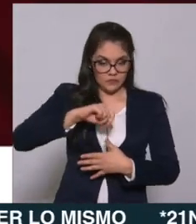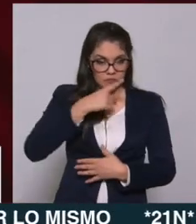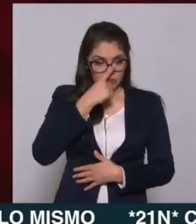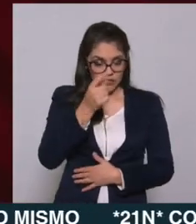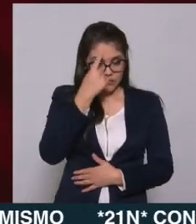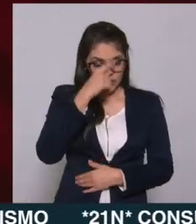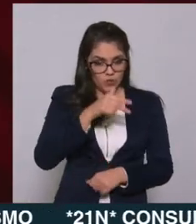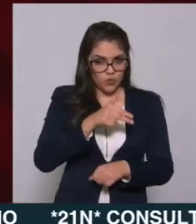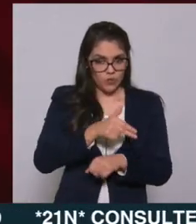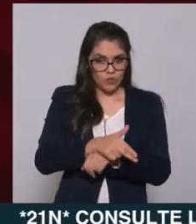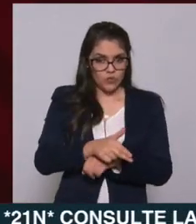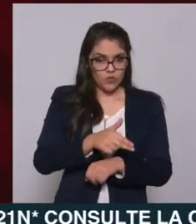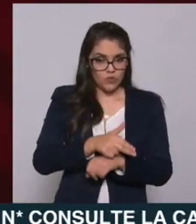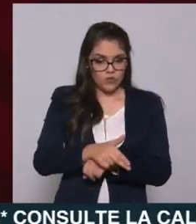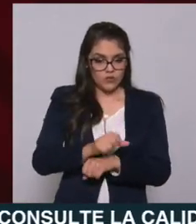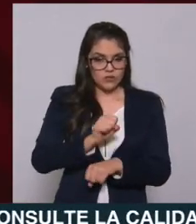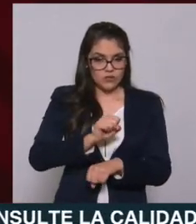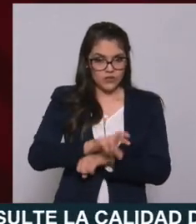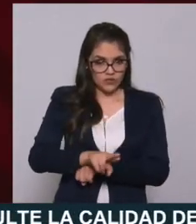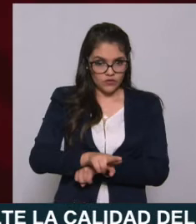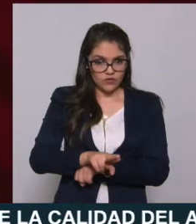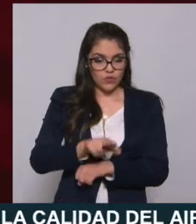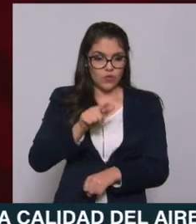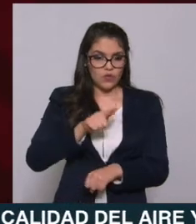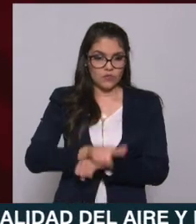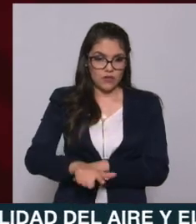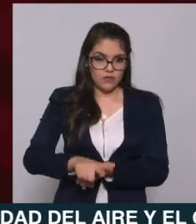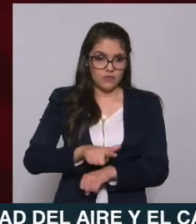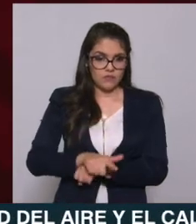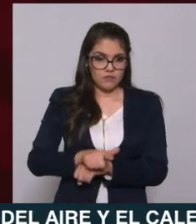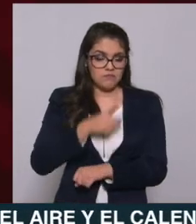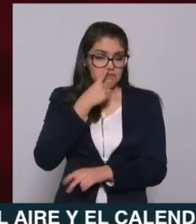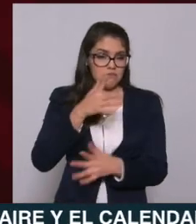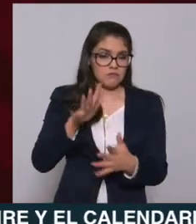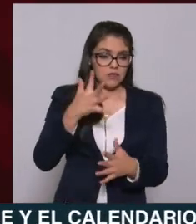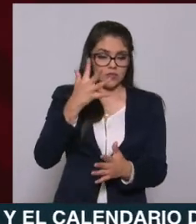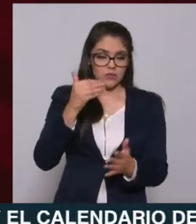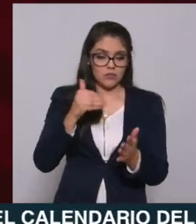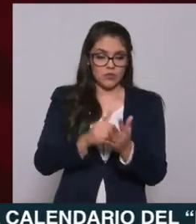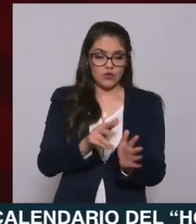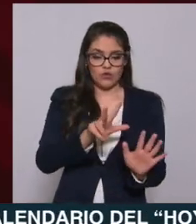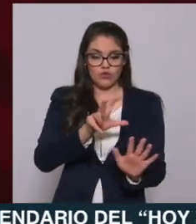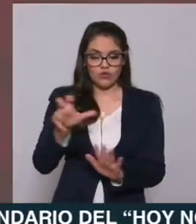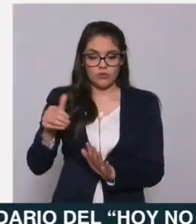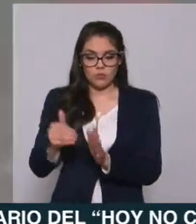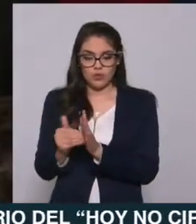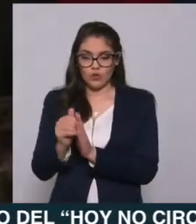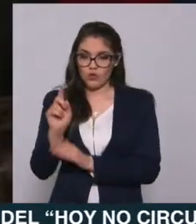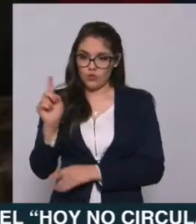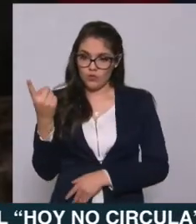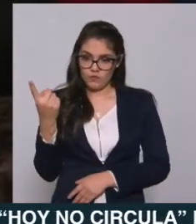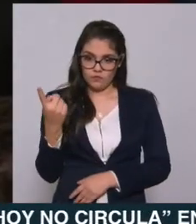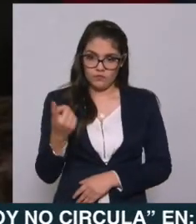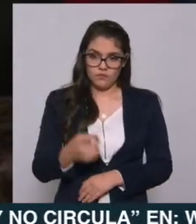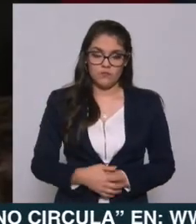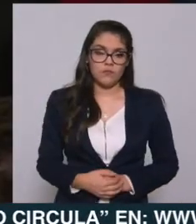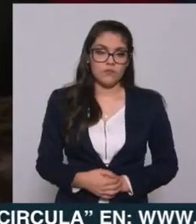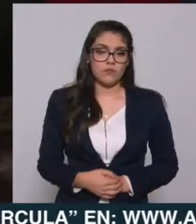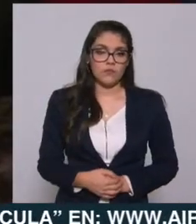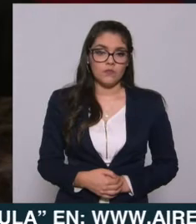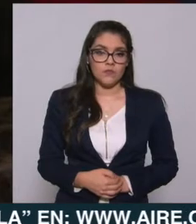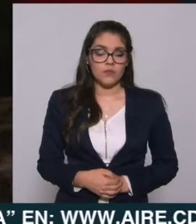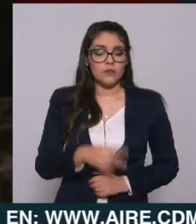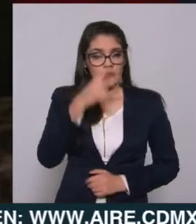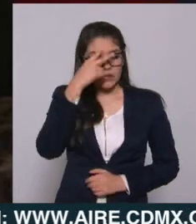Honduras, El Salvador y Guatemala se tenía una previsión de $5.800 millones. Señaló que México también